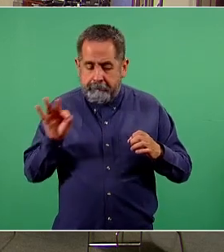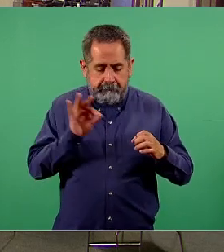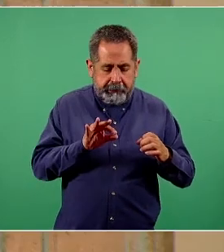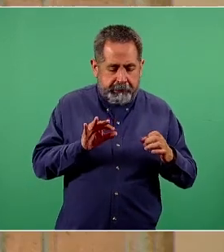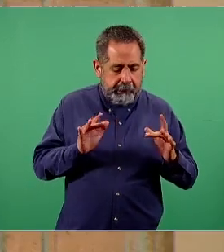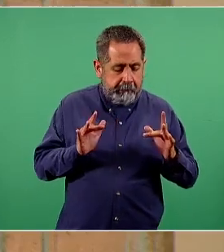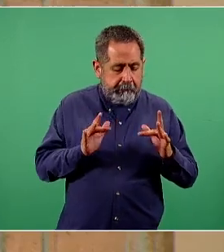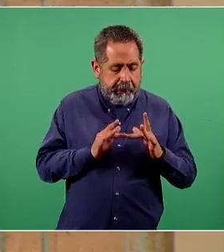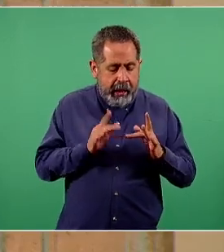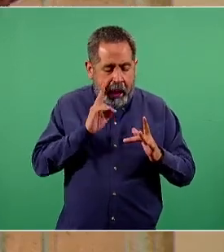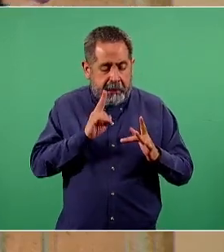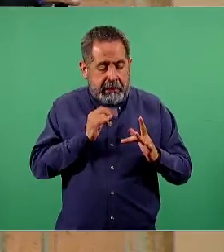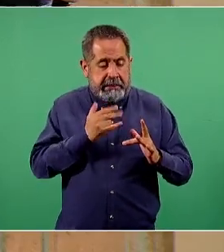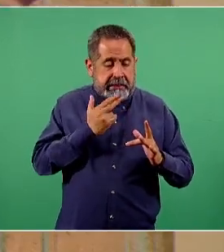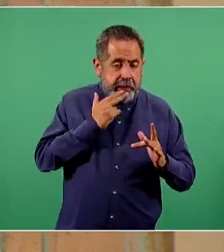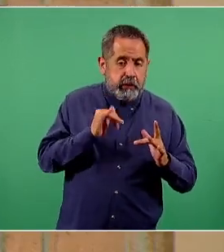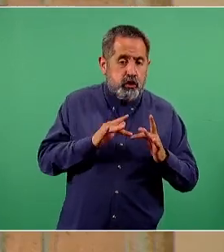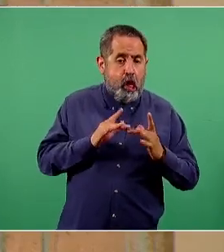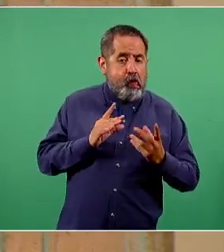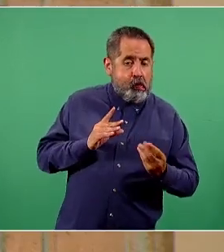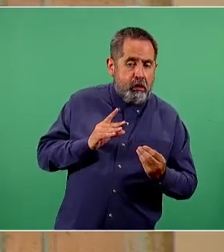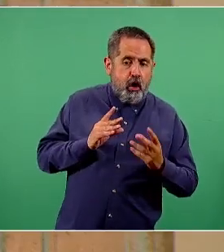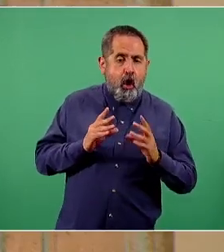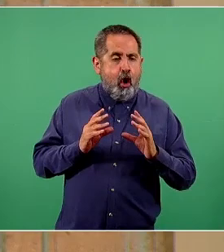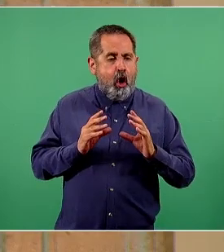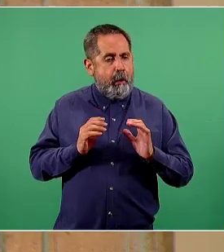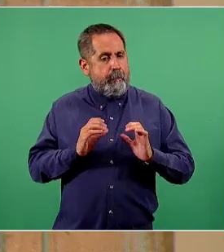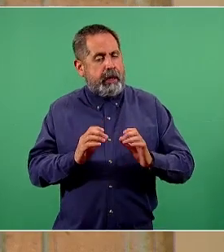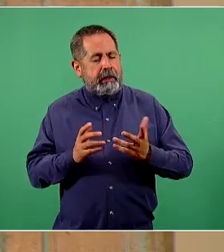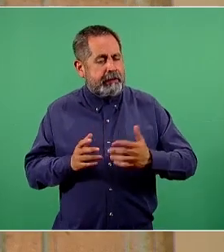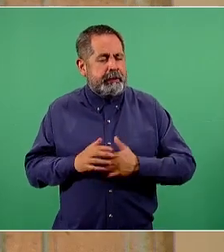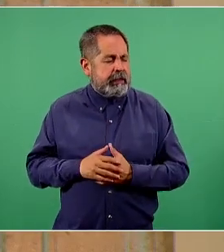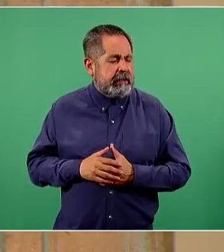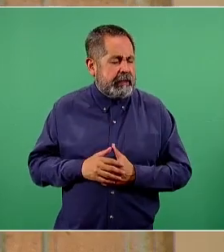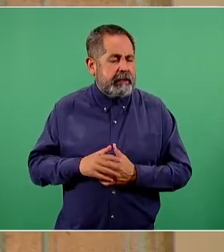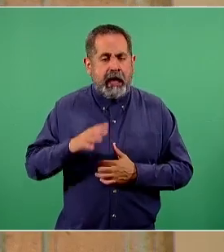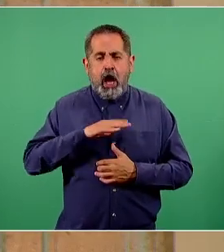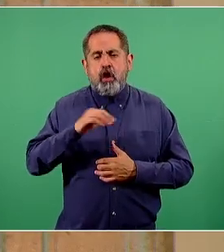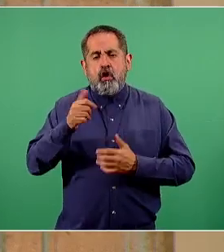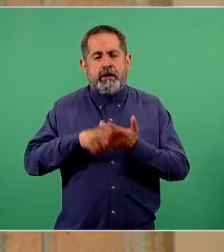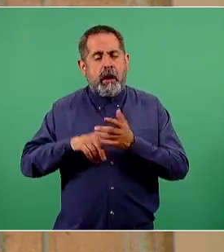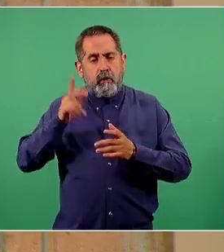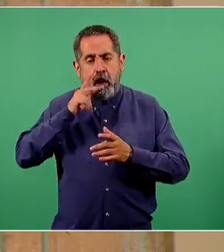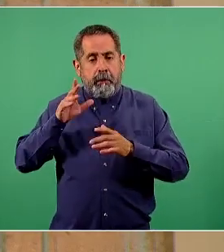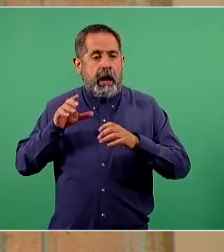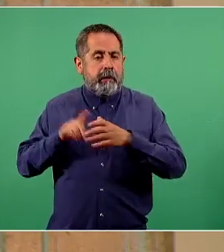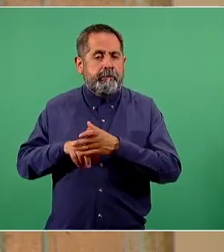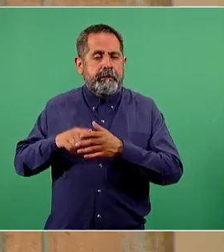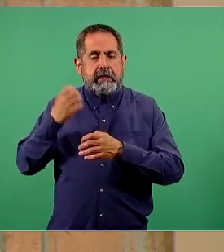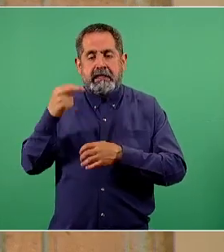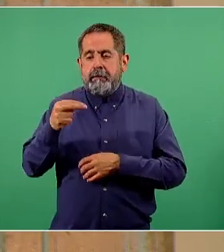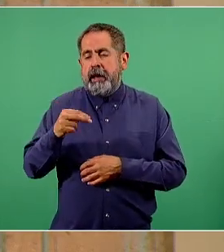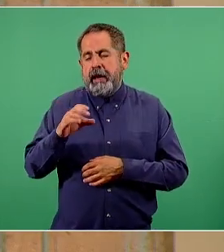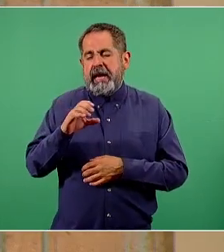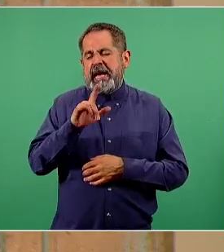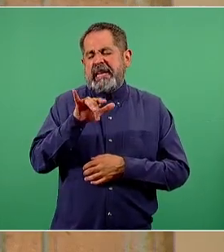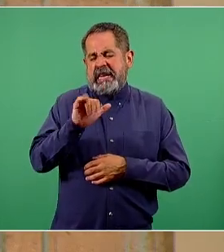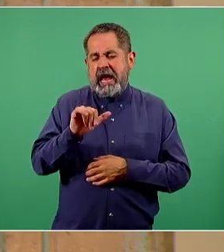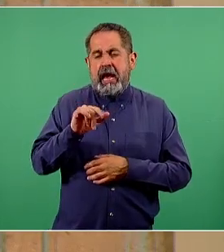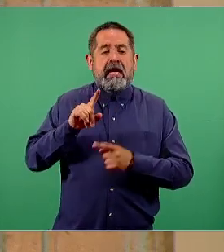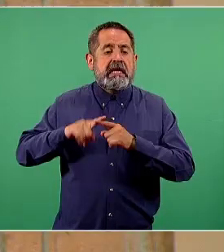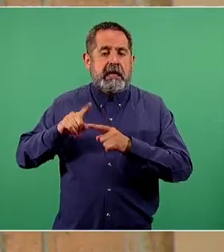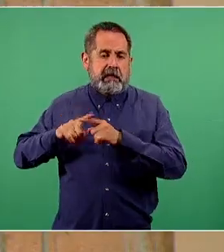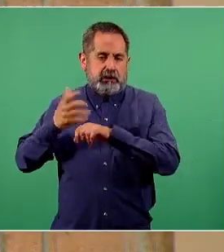embargo, hay una manera indirecta y se utilizó esta otra prueba de CLIA aprobada por la FDA para